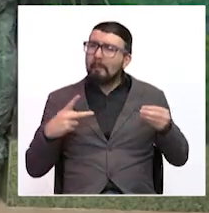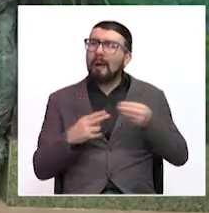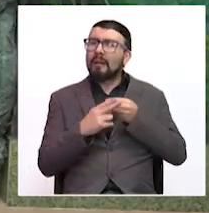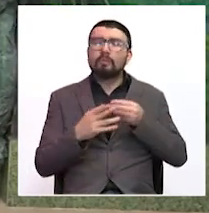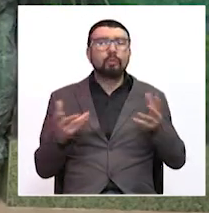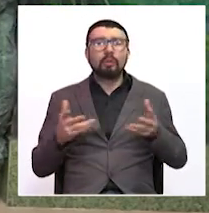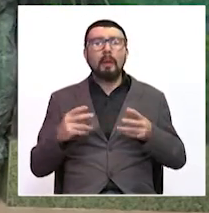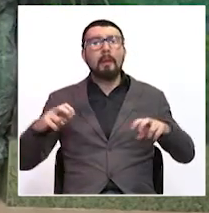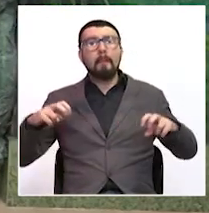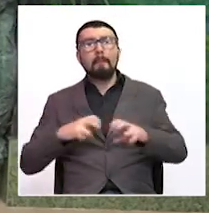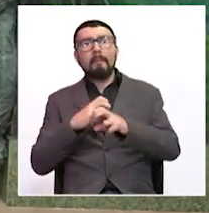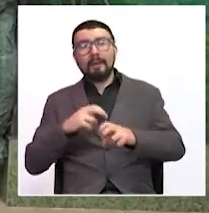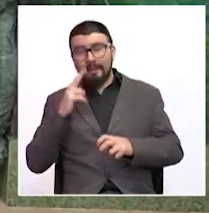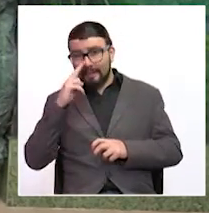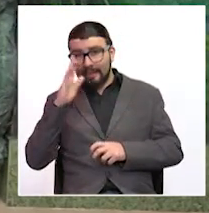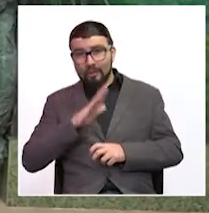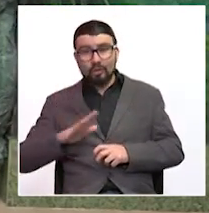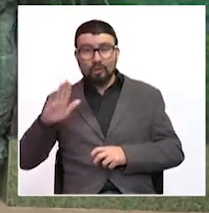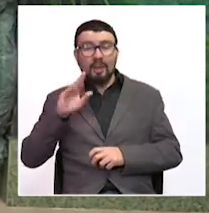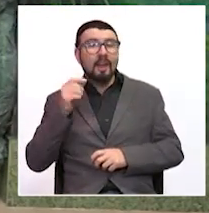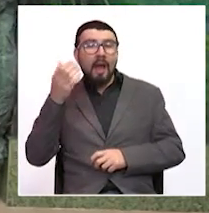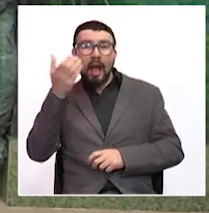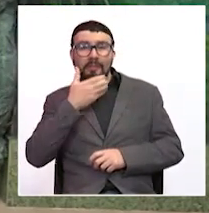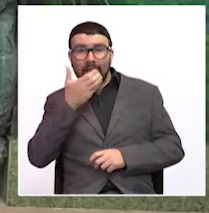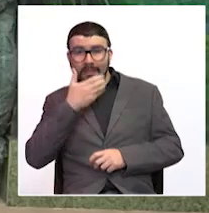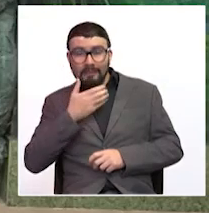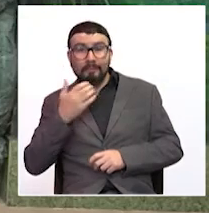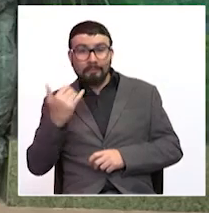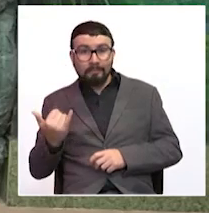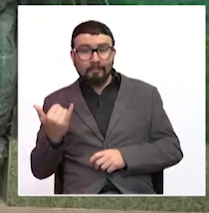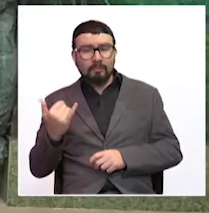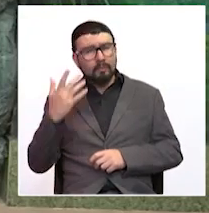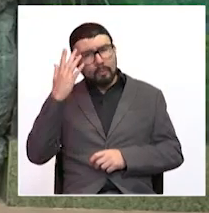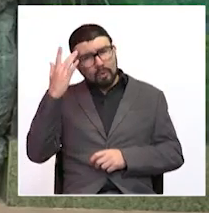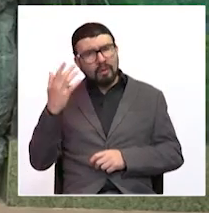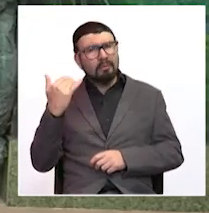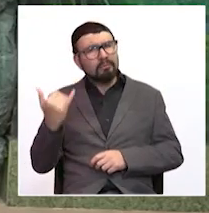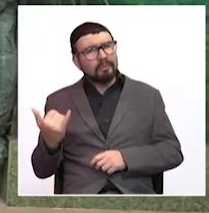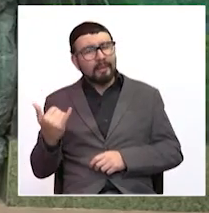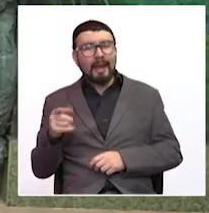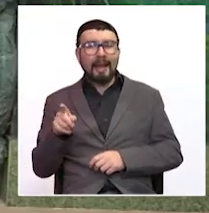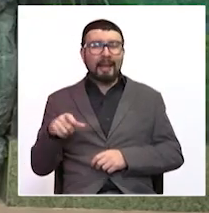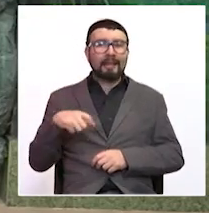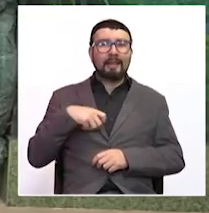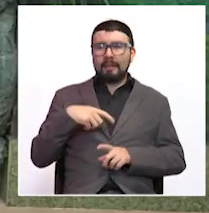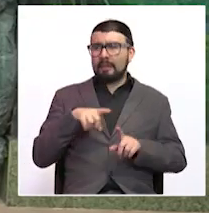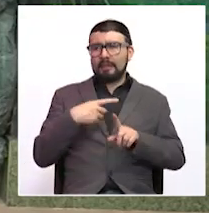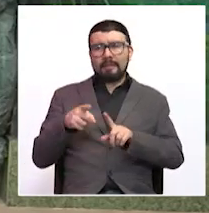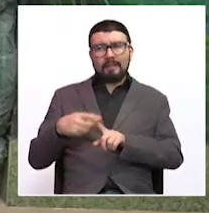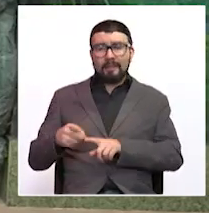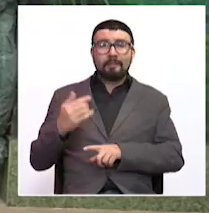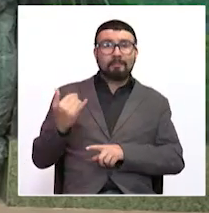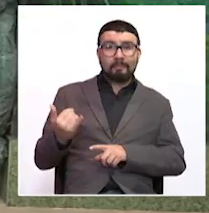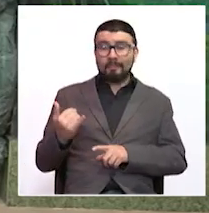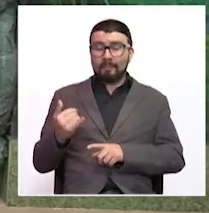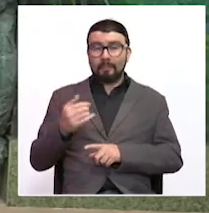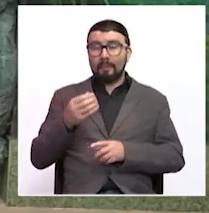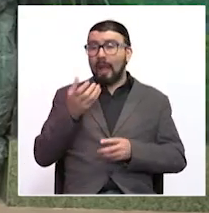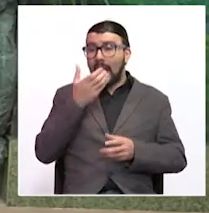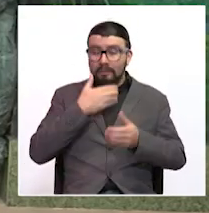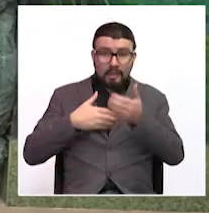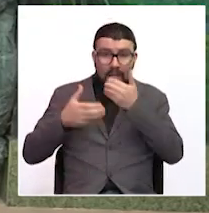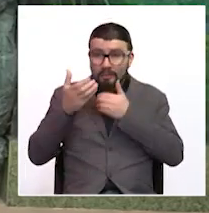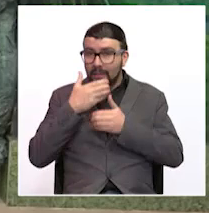el parque nacional de la fruta el parque nacional de la fruta porque como tiene los frutos que en sí encierra